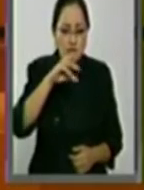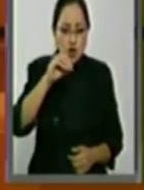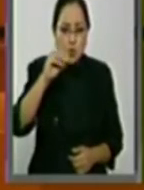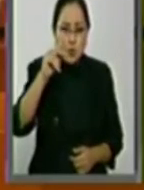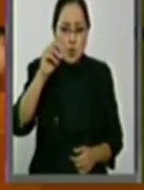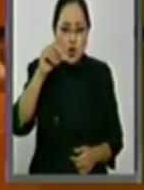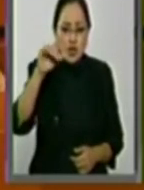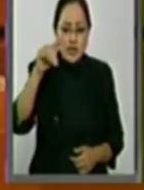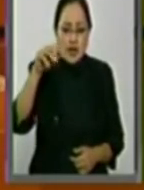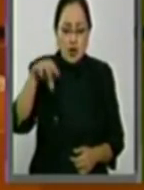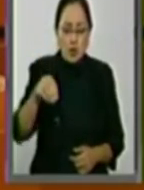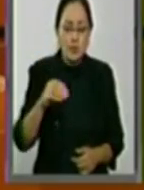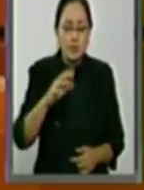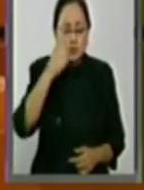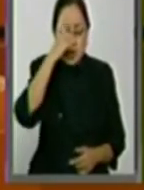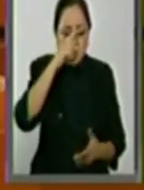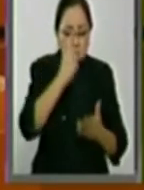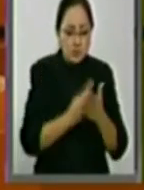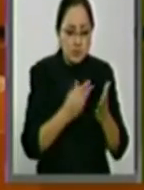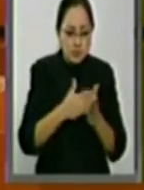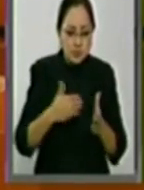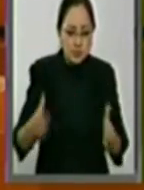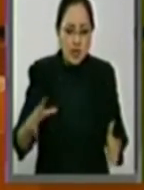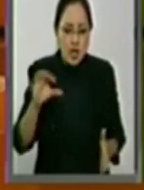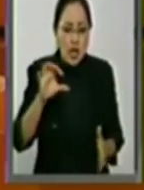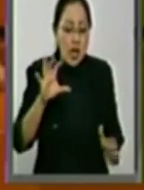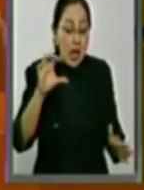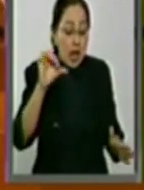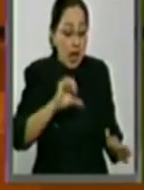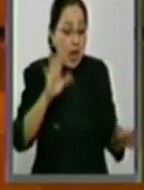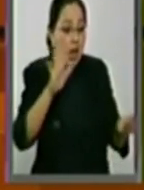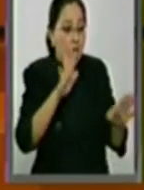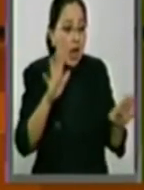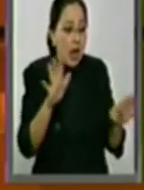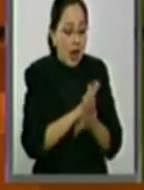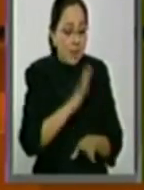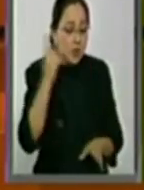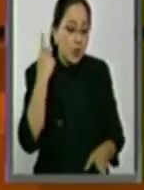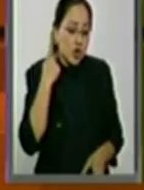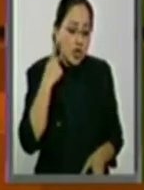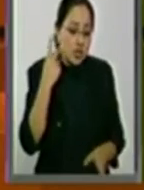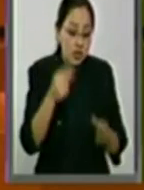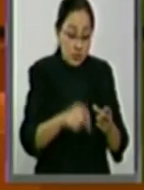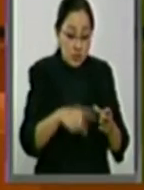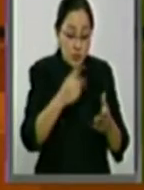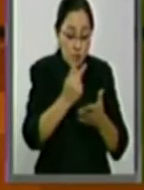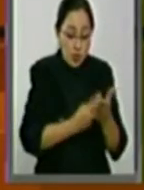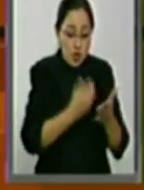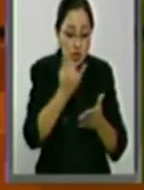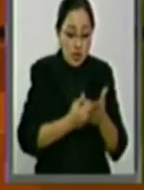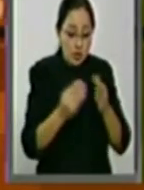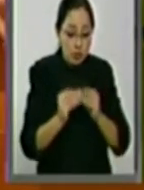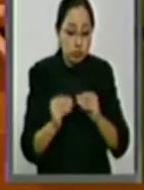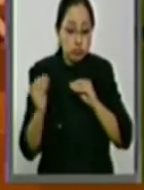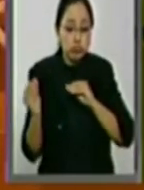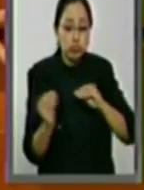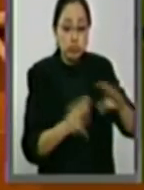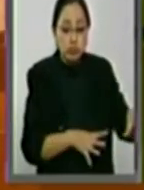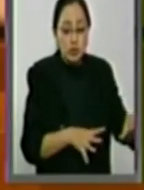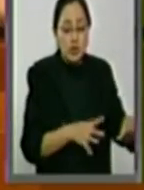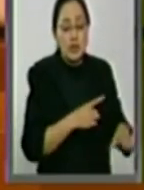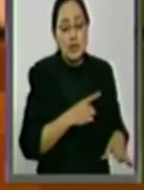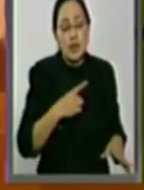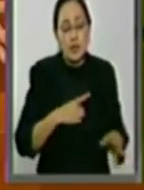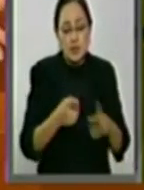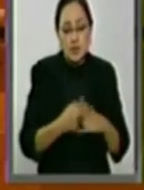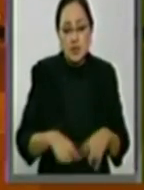Planeación. Hoy que hay un cambio político, se va por la borda una etapa y empezamos otra. Yo